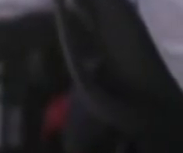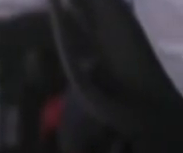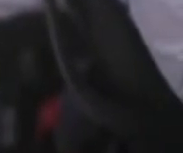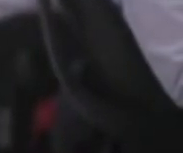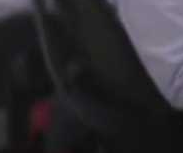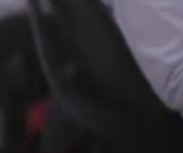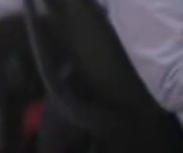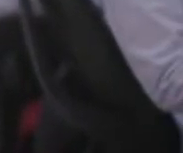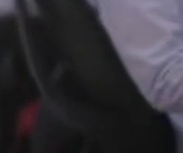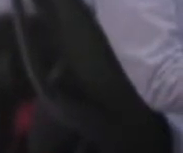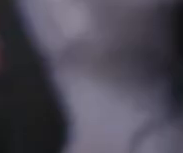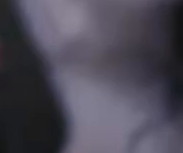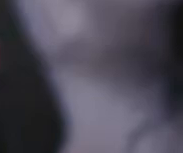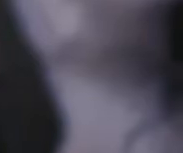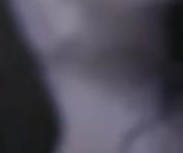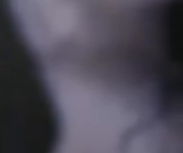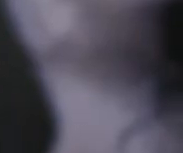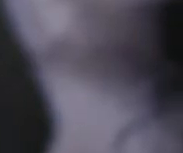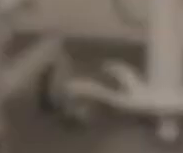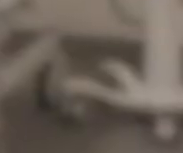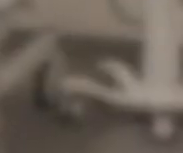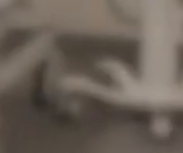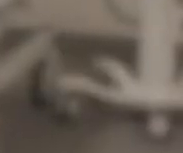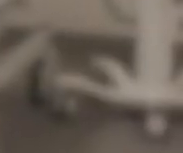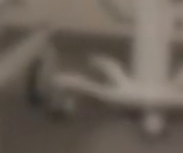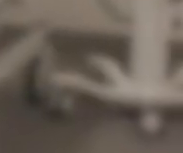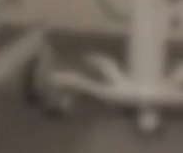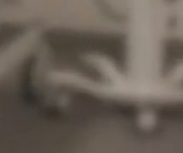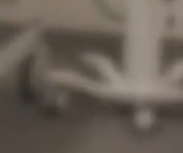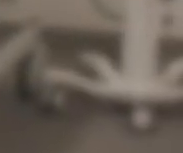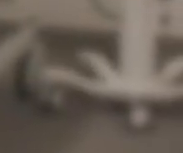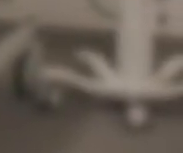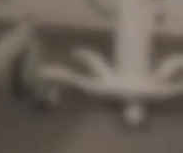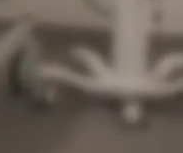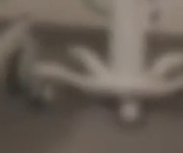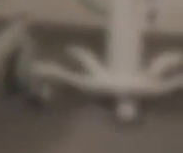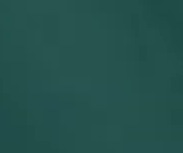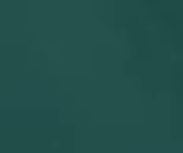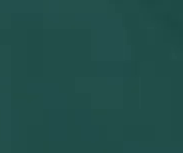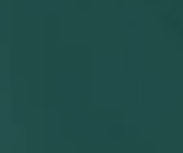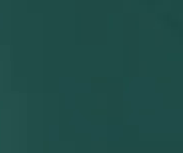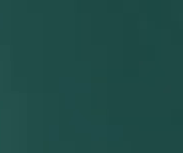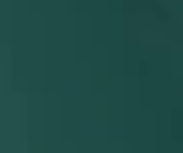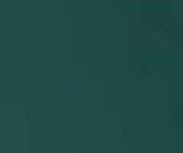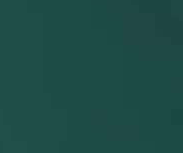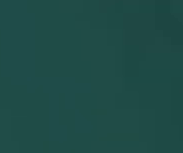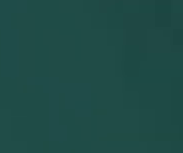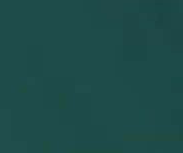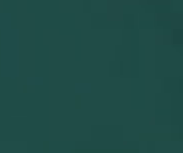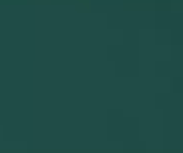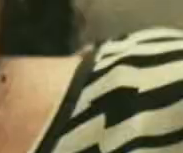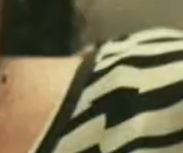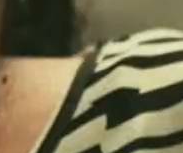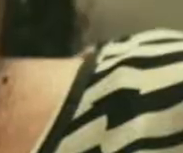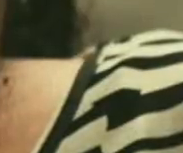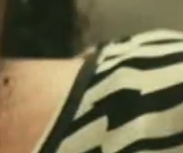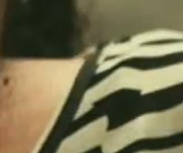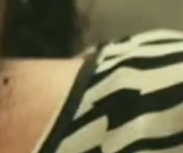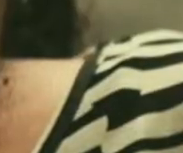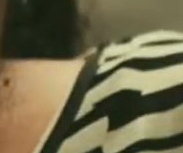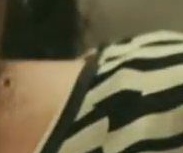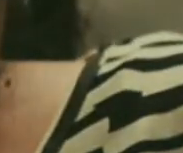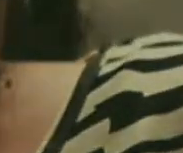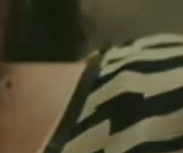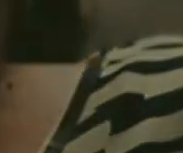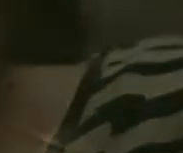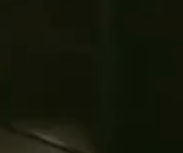800-22-22-668, la familia IMSS está para atenderte. Frente al COVID, más vale prevenir. IMSS. Mi papá ya